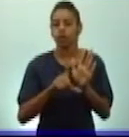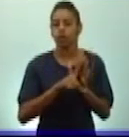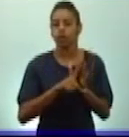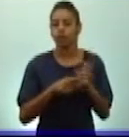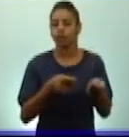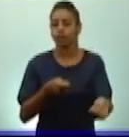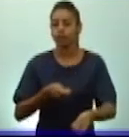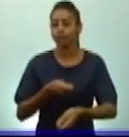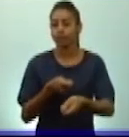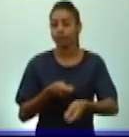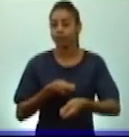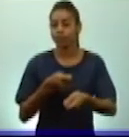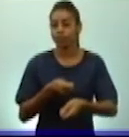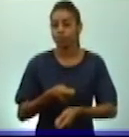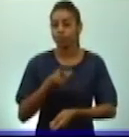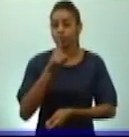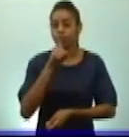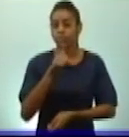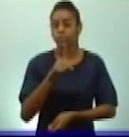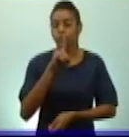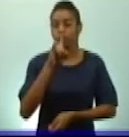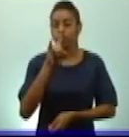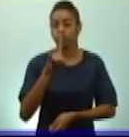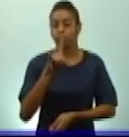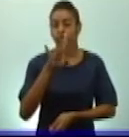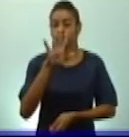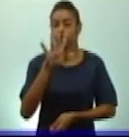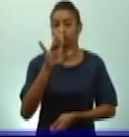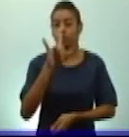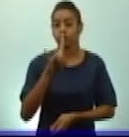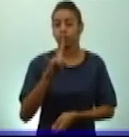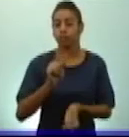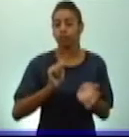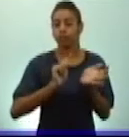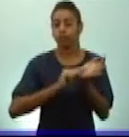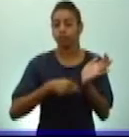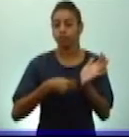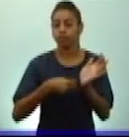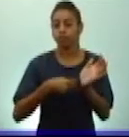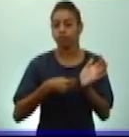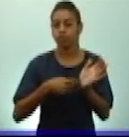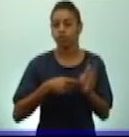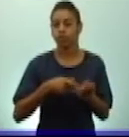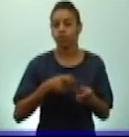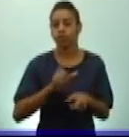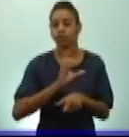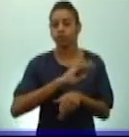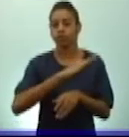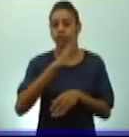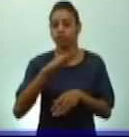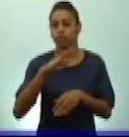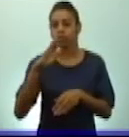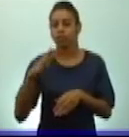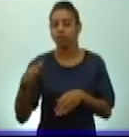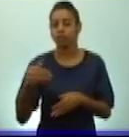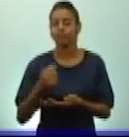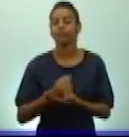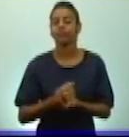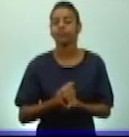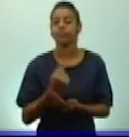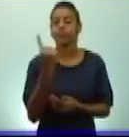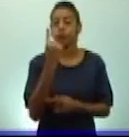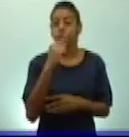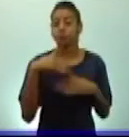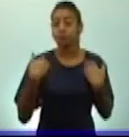de 1959, firmada por Fidel en la Comandancia General de La Plata, en la Sierra Maestra, donde esta primera ley